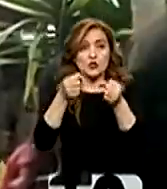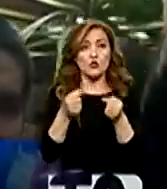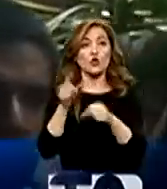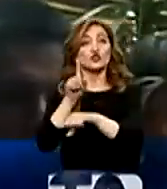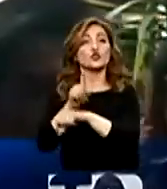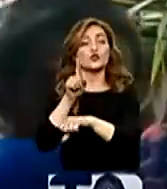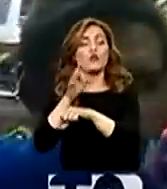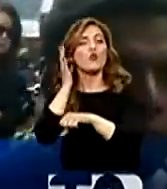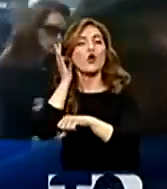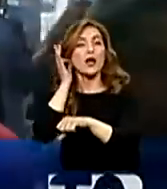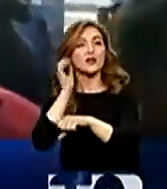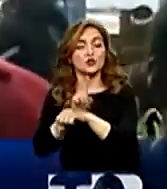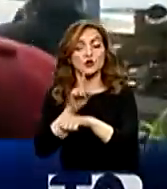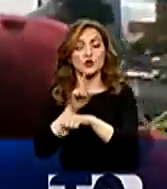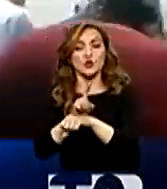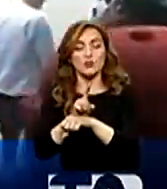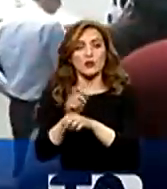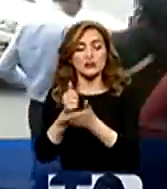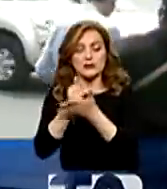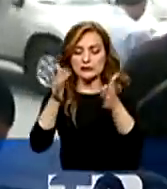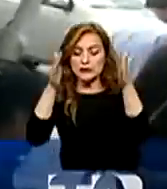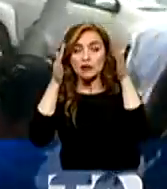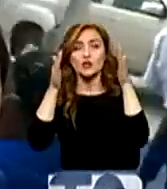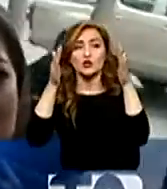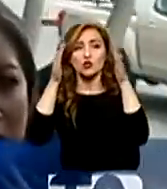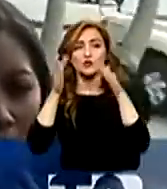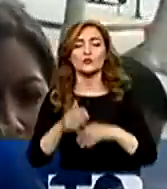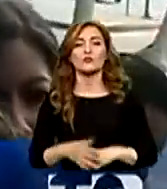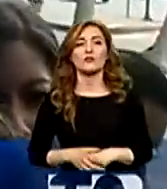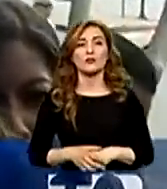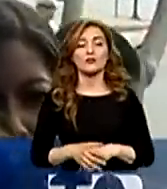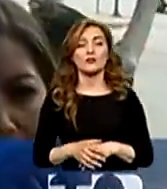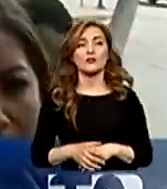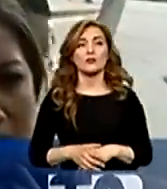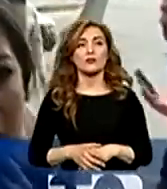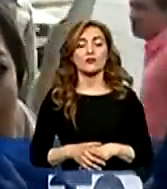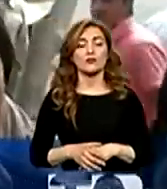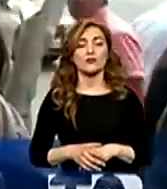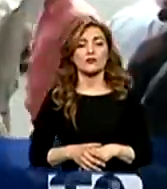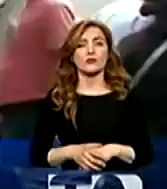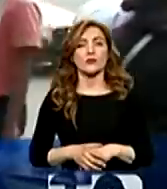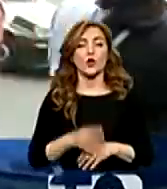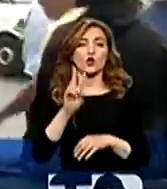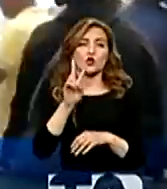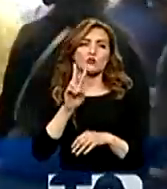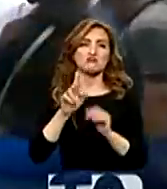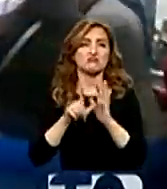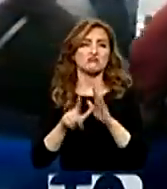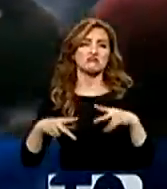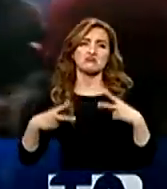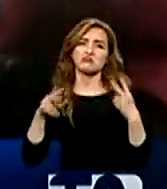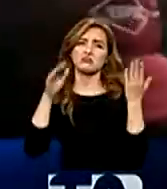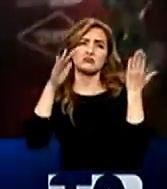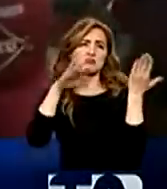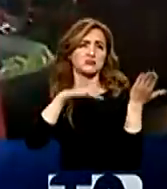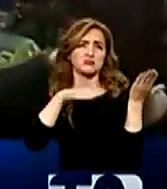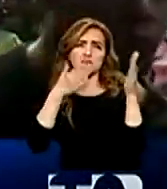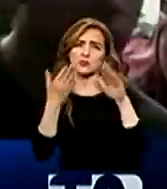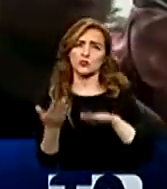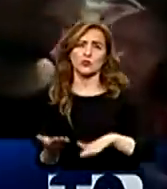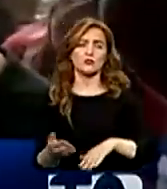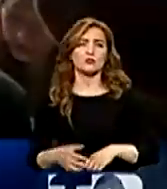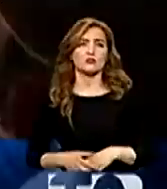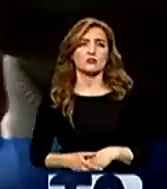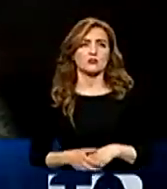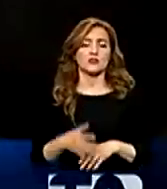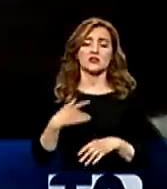indicó, y paramédica, les atendió al señor, que más o menos duró como uno o dos minutos con vida, porque ella me indicó de que ya